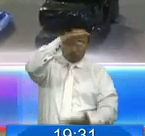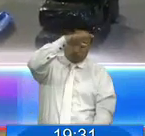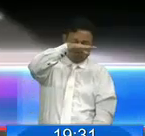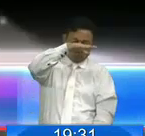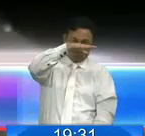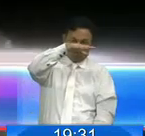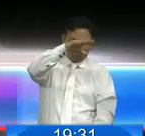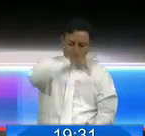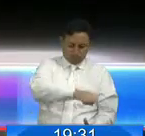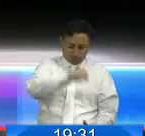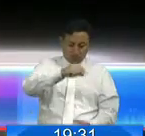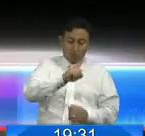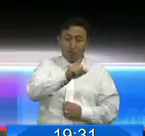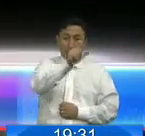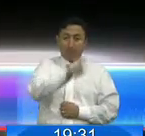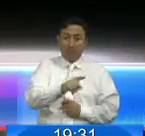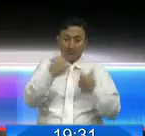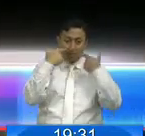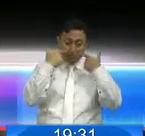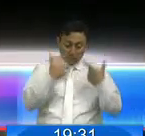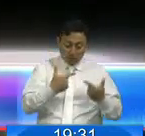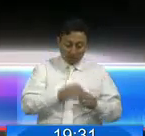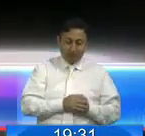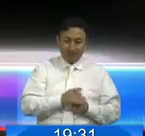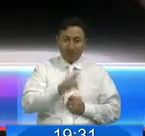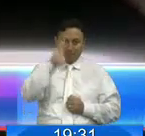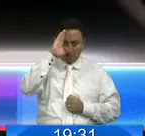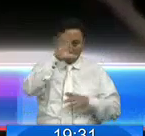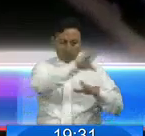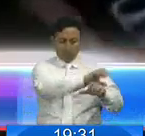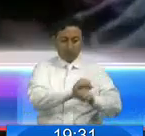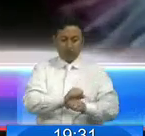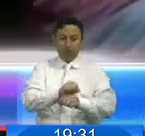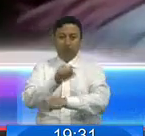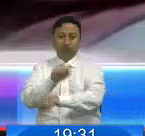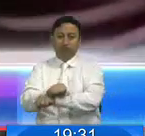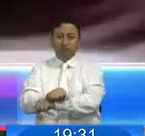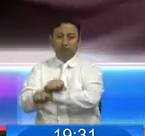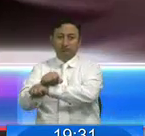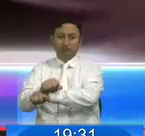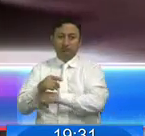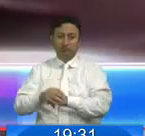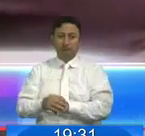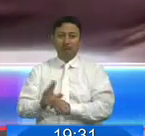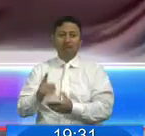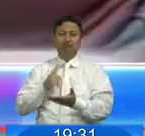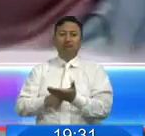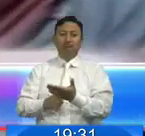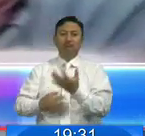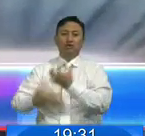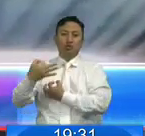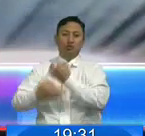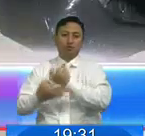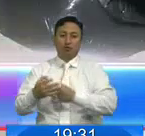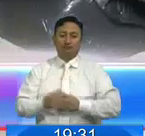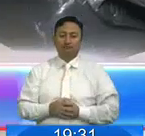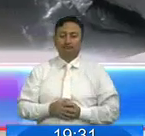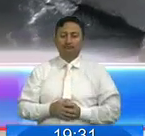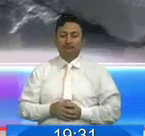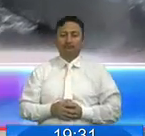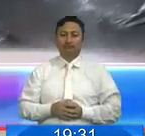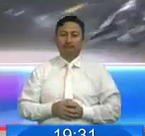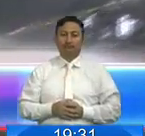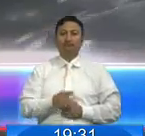yute. Una persona que custodiaba el cargamento fue detenida y está a la espera de la audiencia de formulación de cargos.